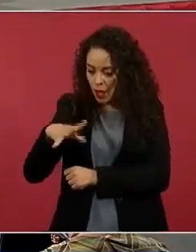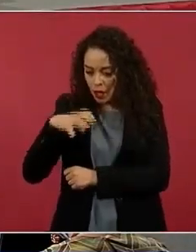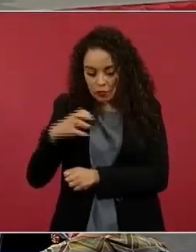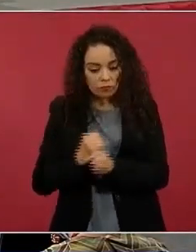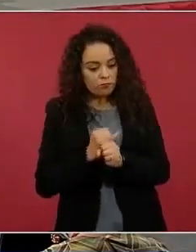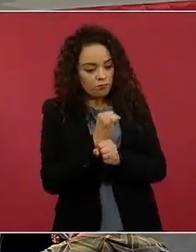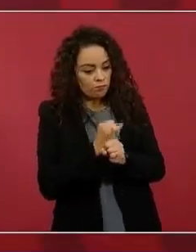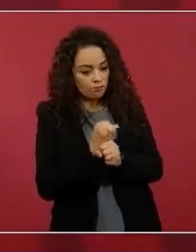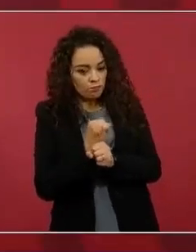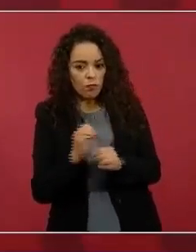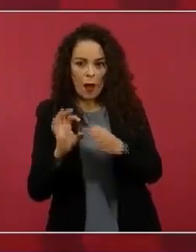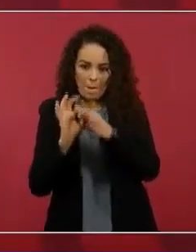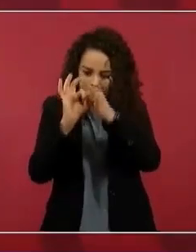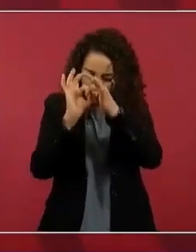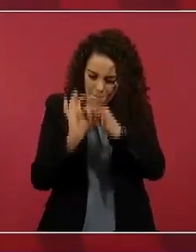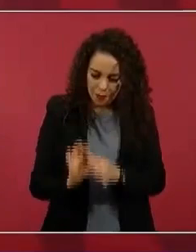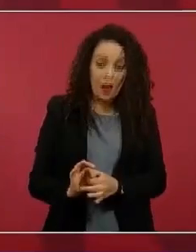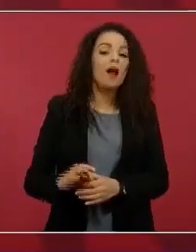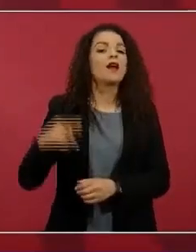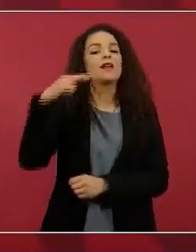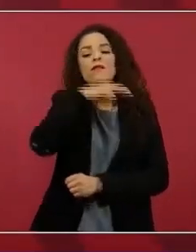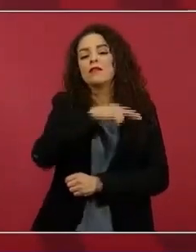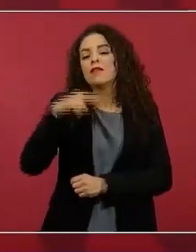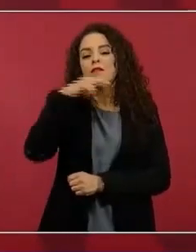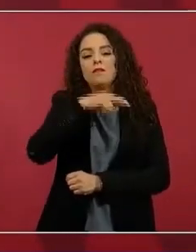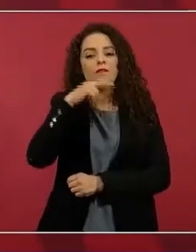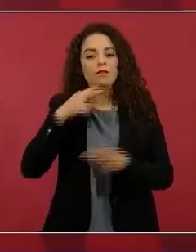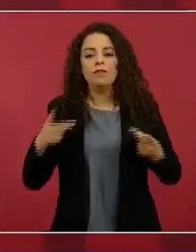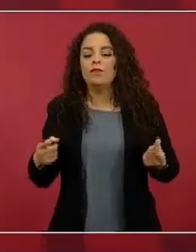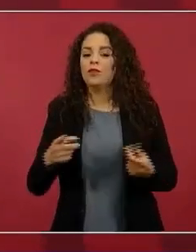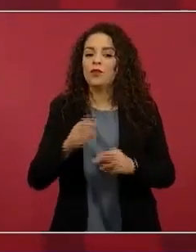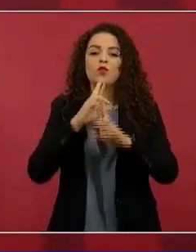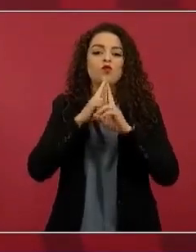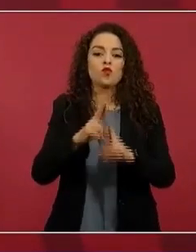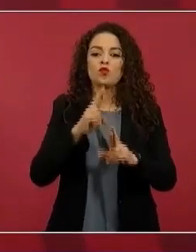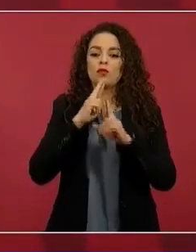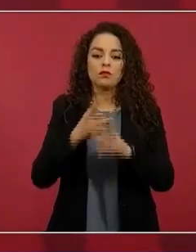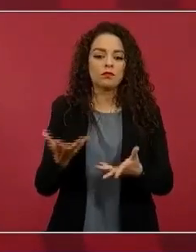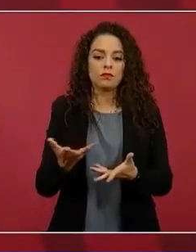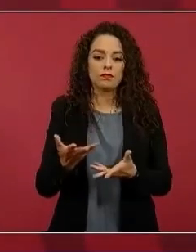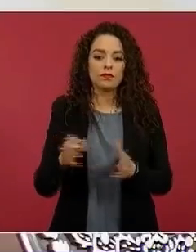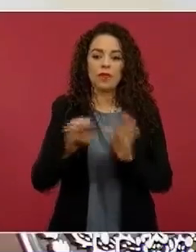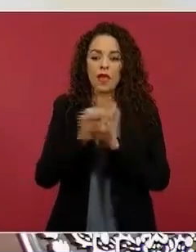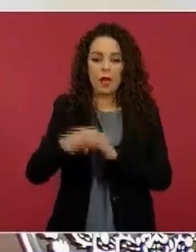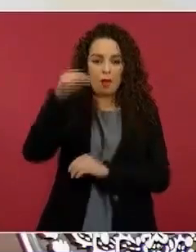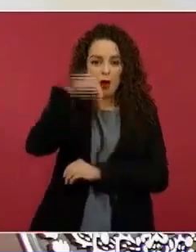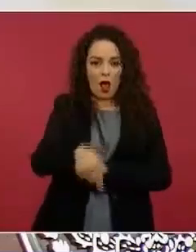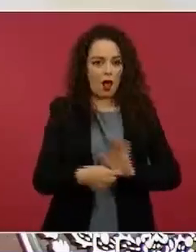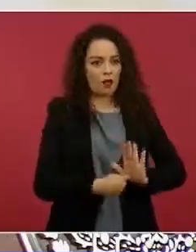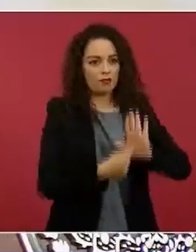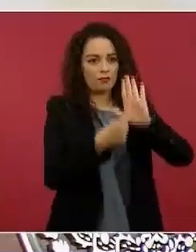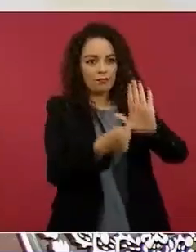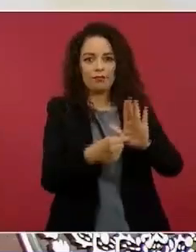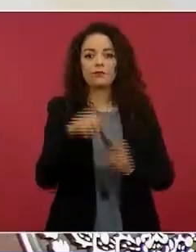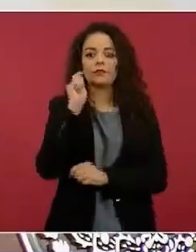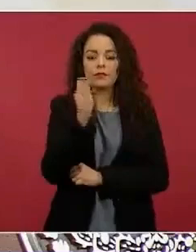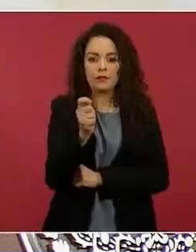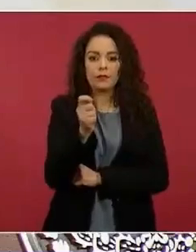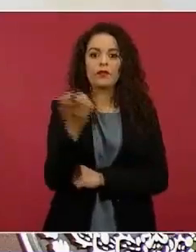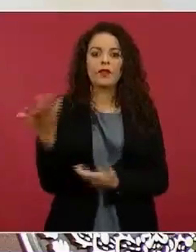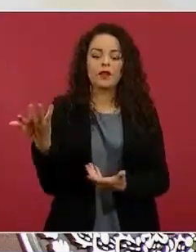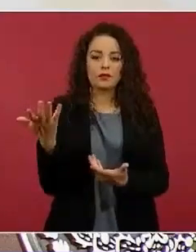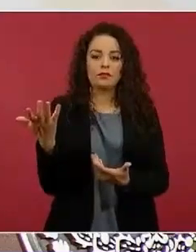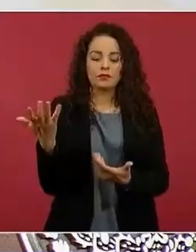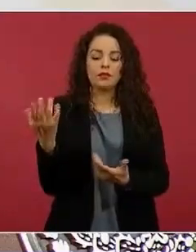inmediatamente, como han visto los otros casos que se han presentado aquí de cero impunidad. Por ejemplo, en